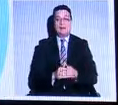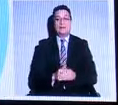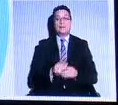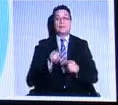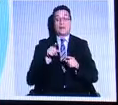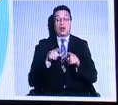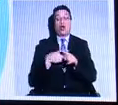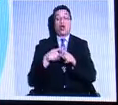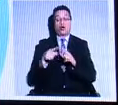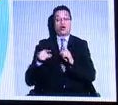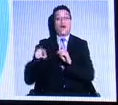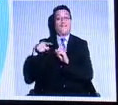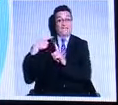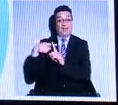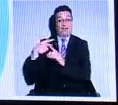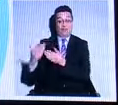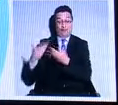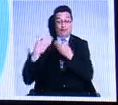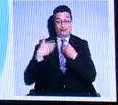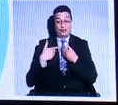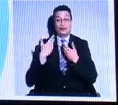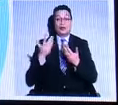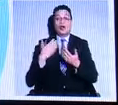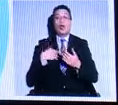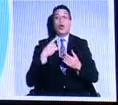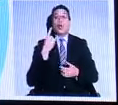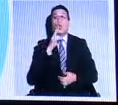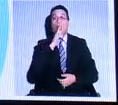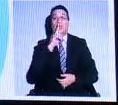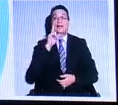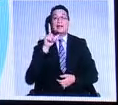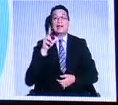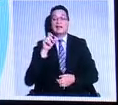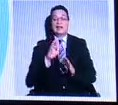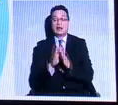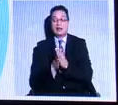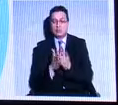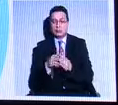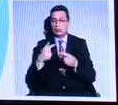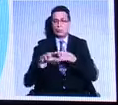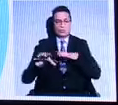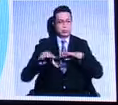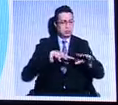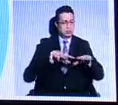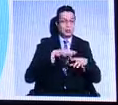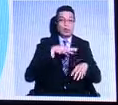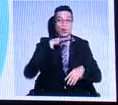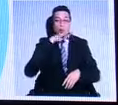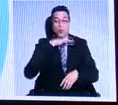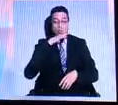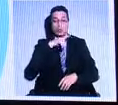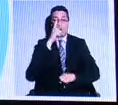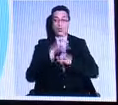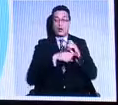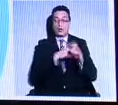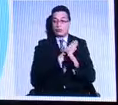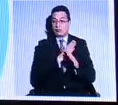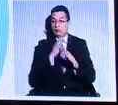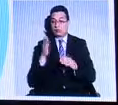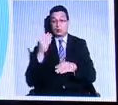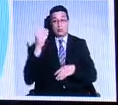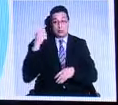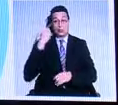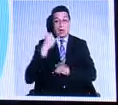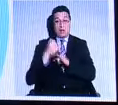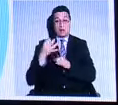otro de los beneficios que nos llegaba al colegio eran los útiles escolares, los que incluían muchos materiales que utilizábamos durante todo el año. Hace un tiempo, una amiga